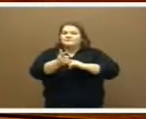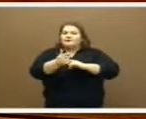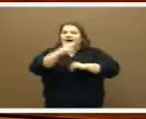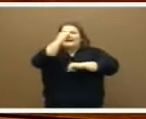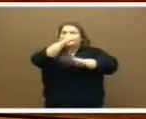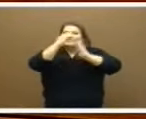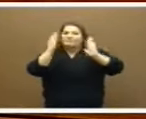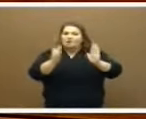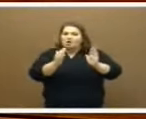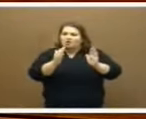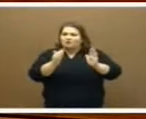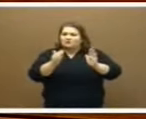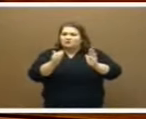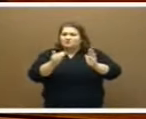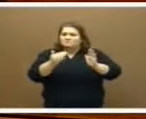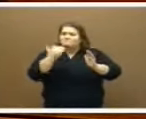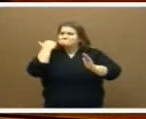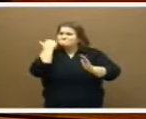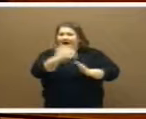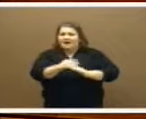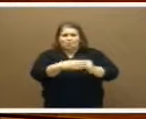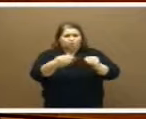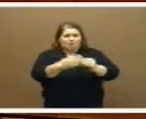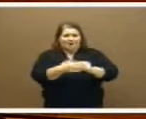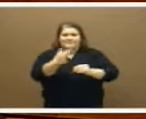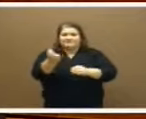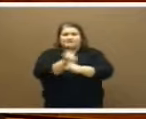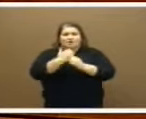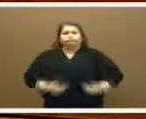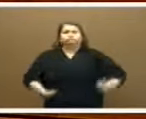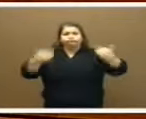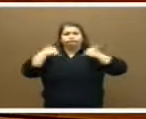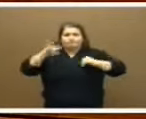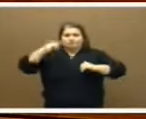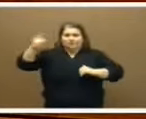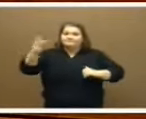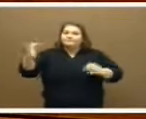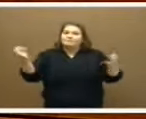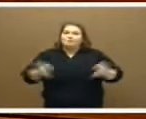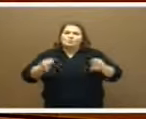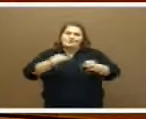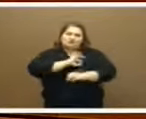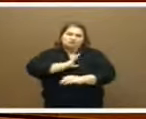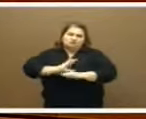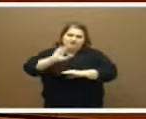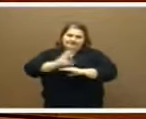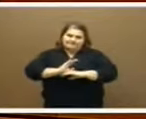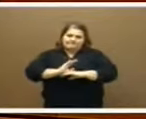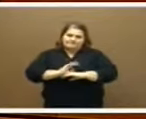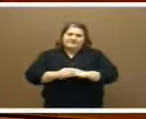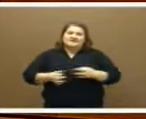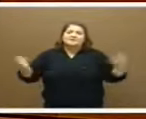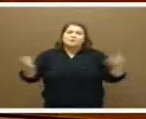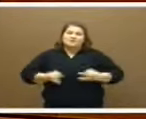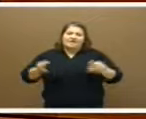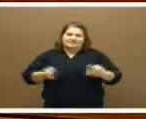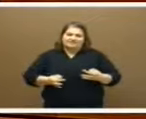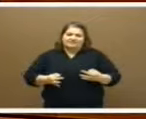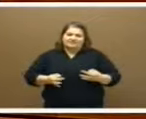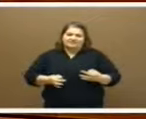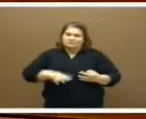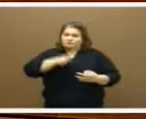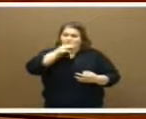a la atención deficiente de usuarios y sobrecarga de trabajo. Y seguridad, señor consejero, seguridad